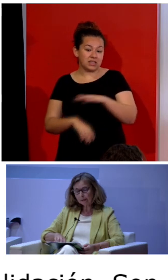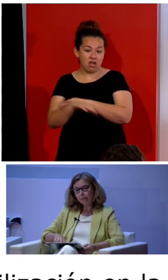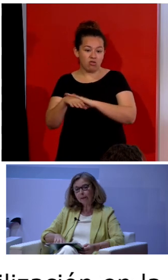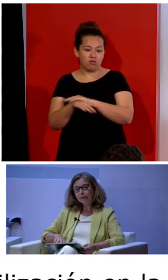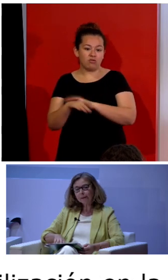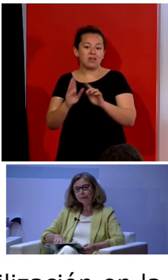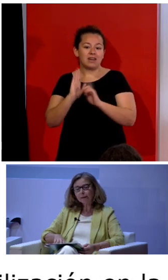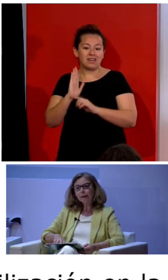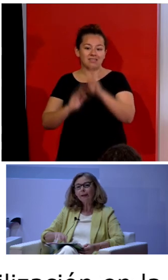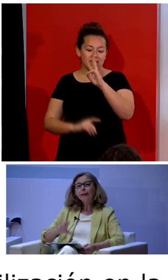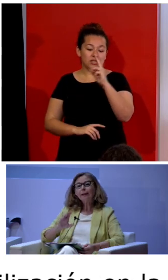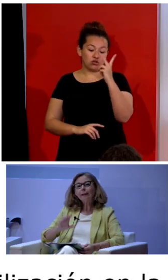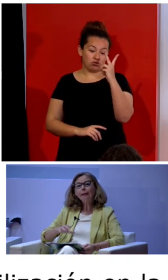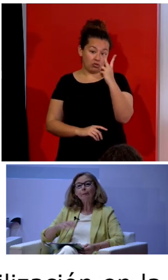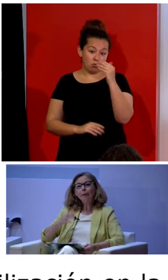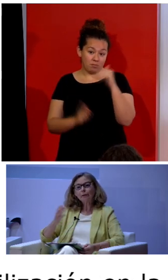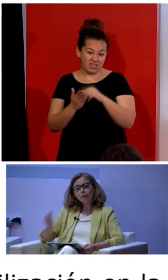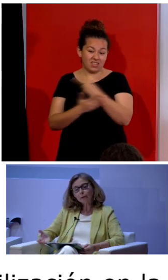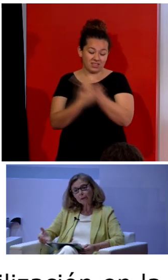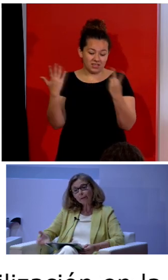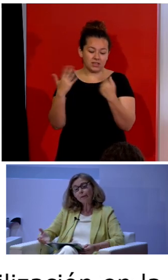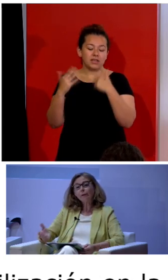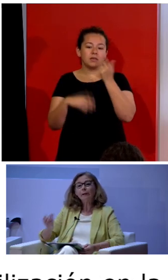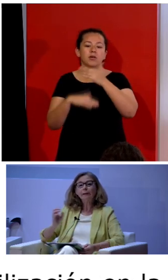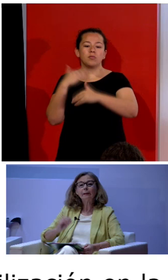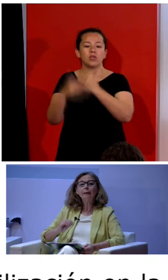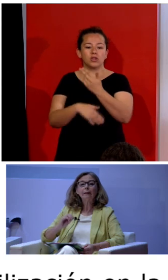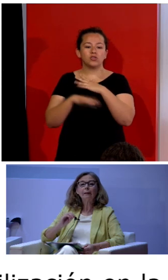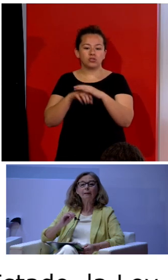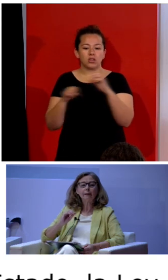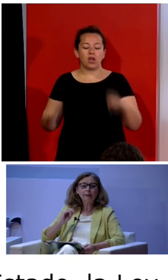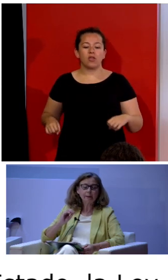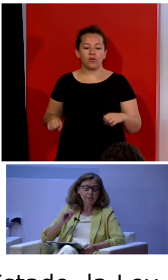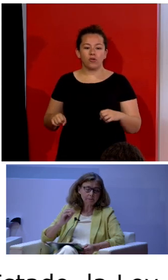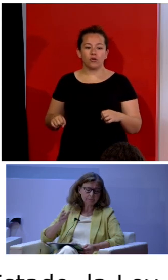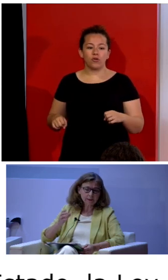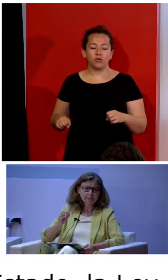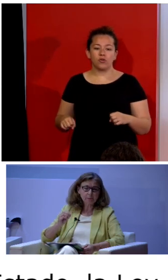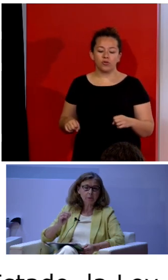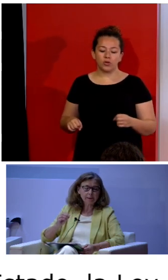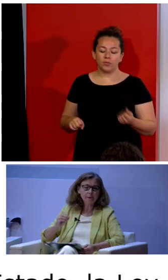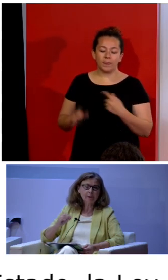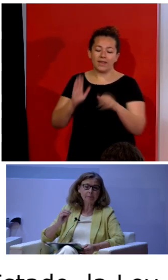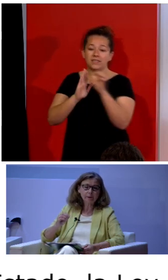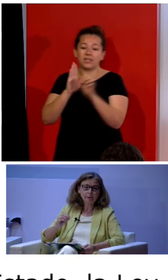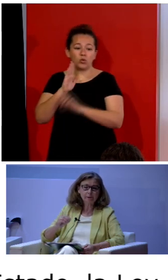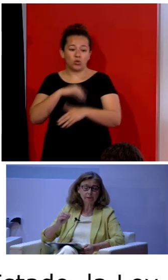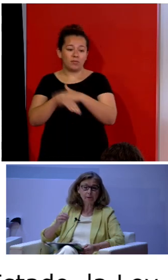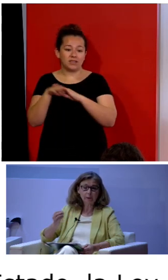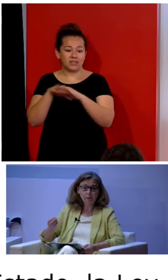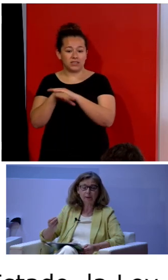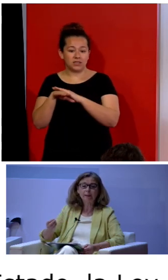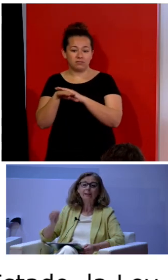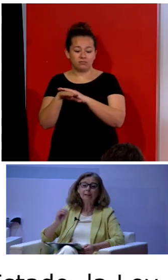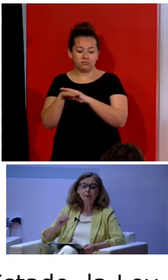Ley 3/2017, y el proceso de consolidación en el Estatuto Básico, la disposición